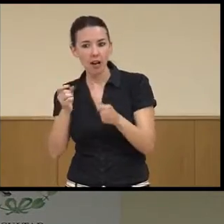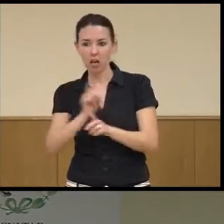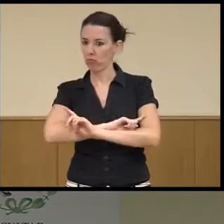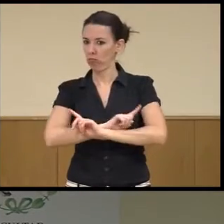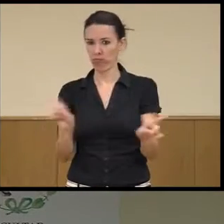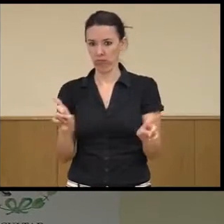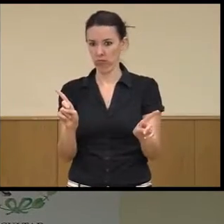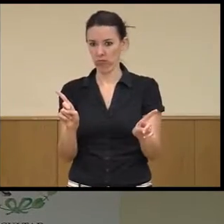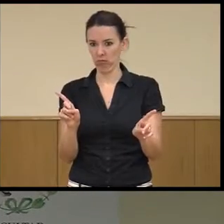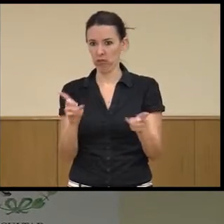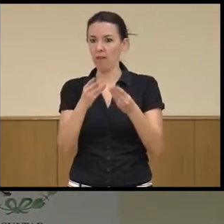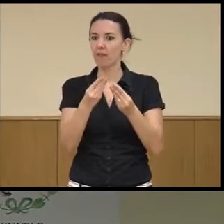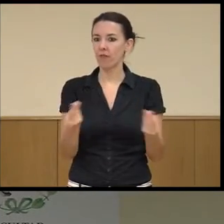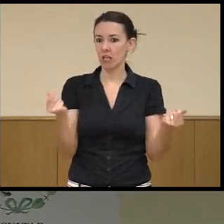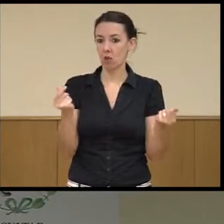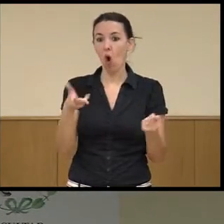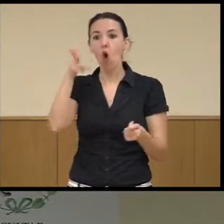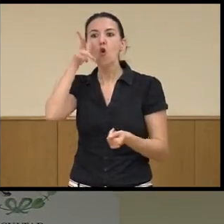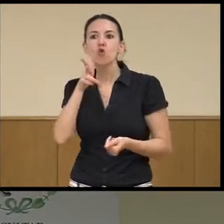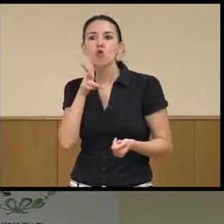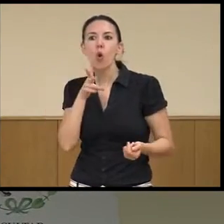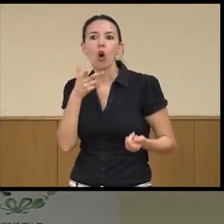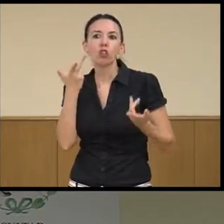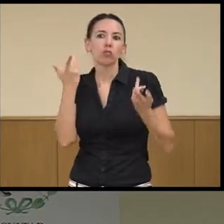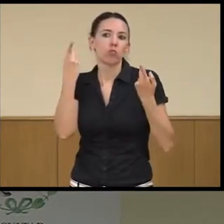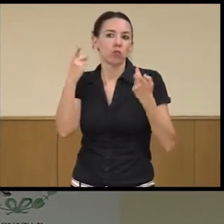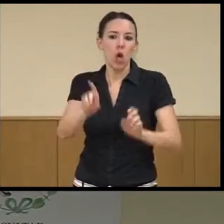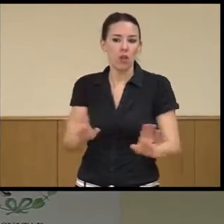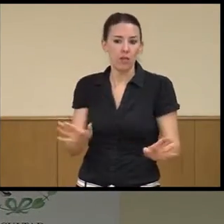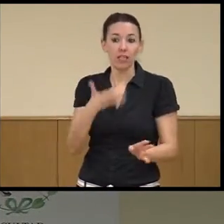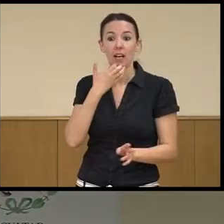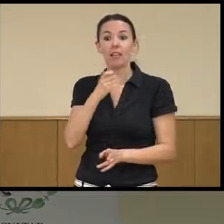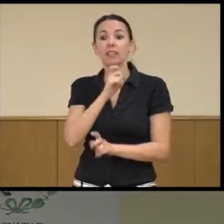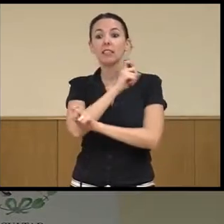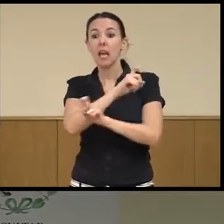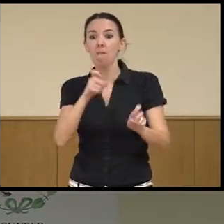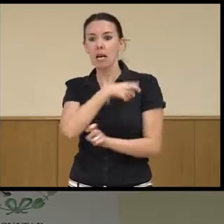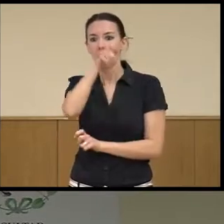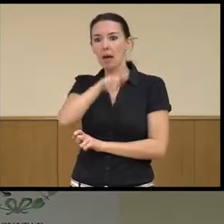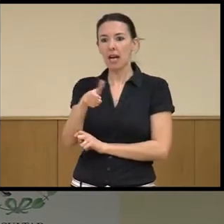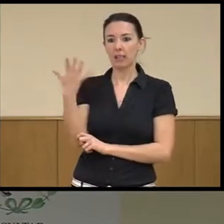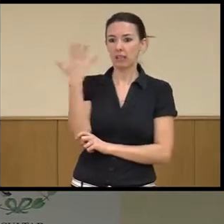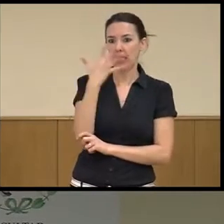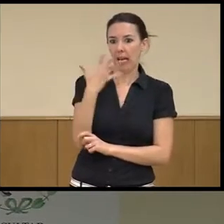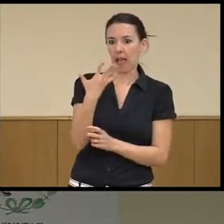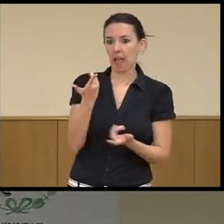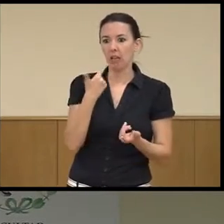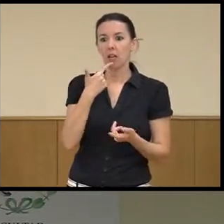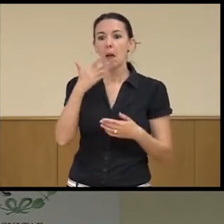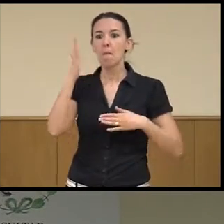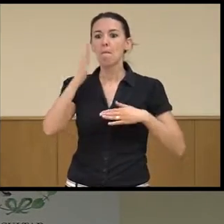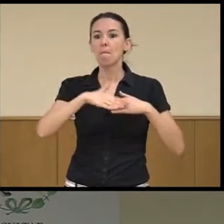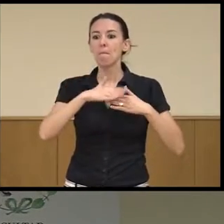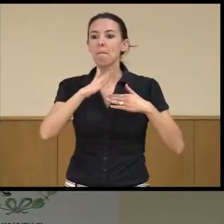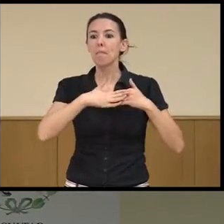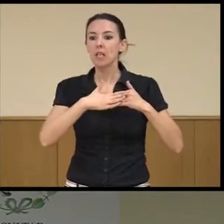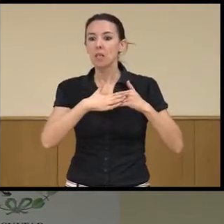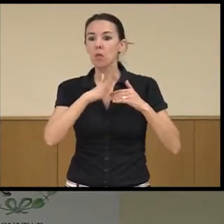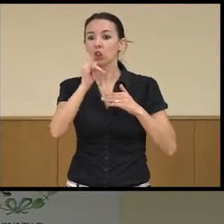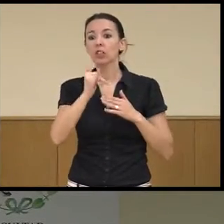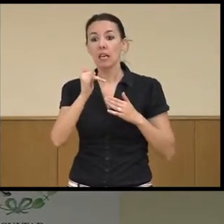Se conminaba a evitar lujos innecesarios. Se amenazaba a los criados perturbadores, como mínimo, sic, como